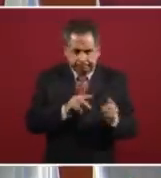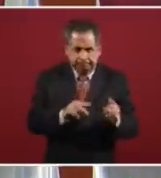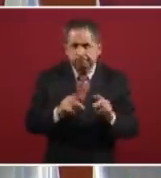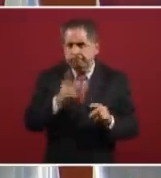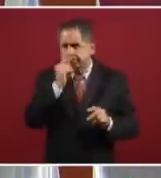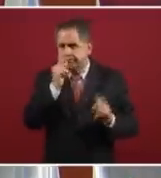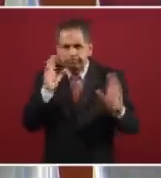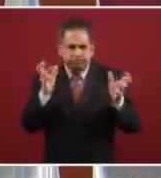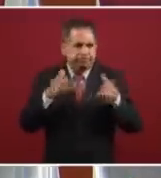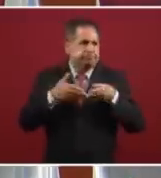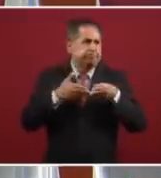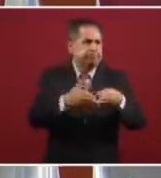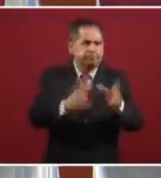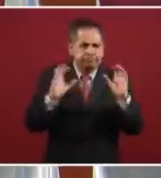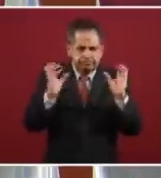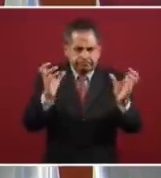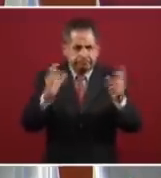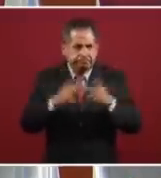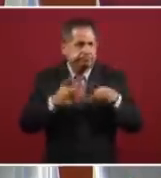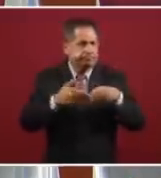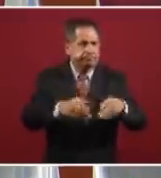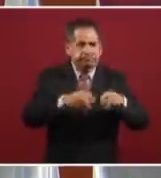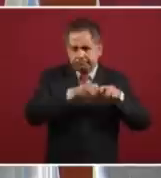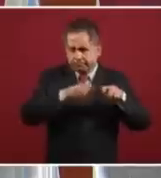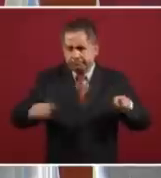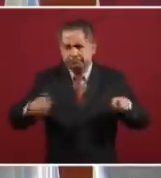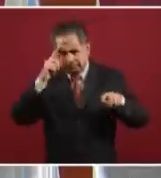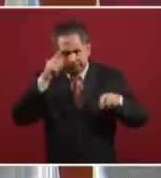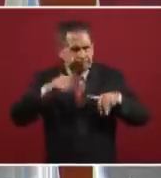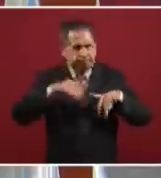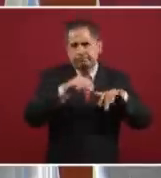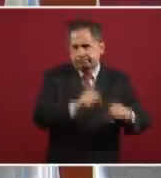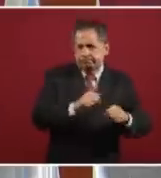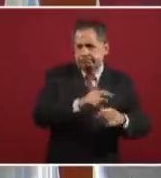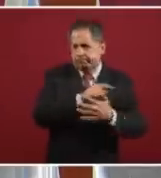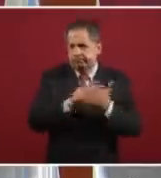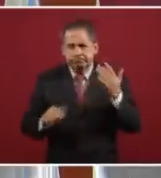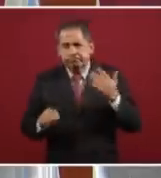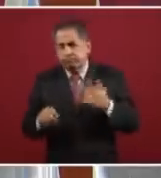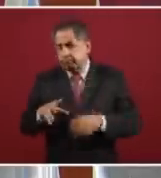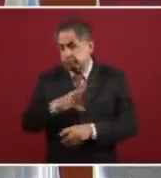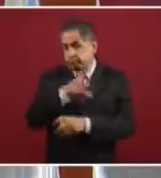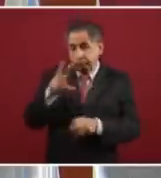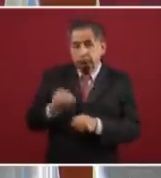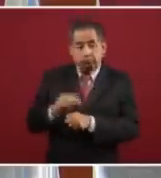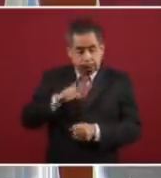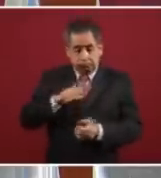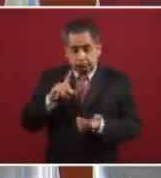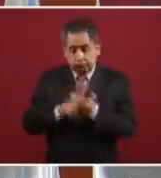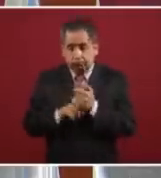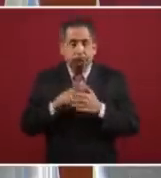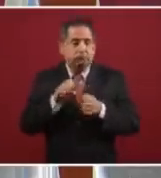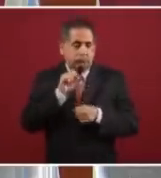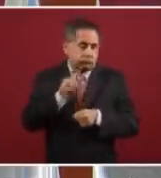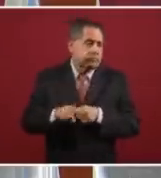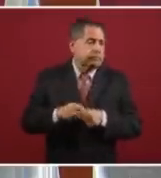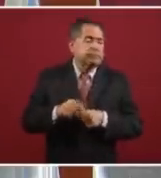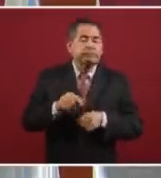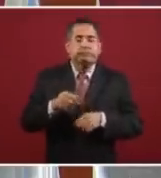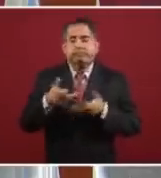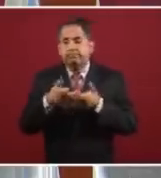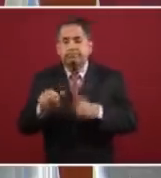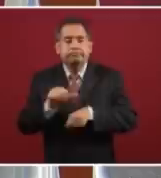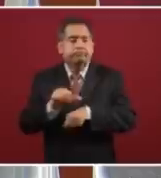patrullas oceánicas, patrullas costeras, dos patrullas interceptoras. Todo es la, también vía terrestre,